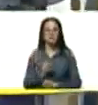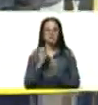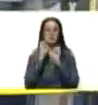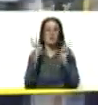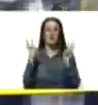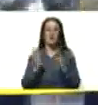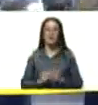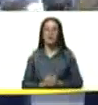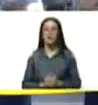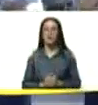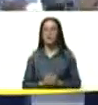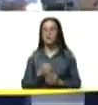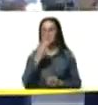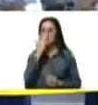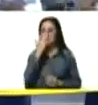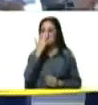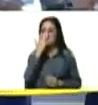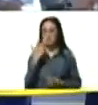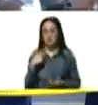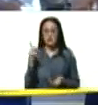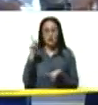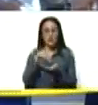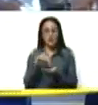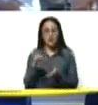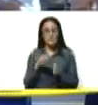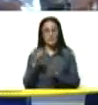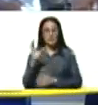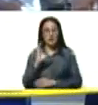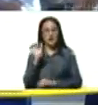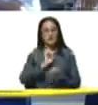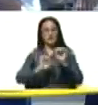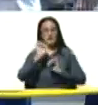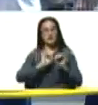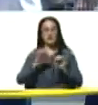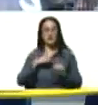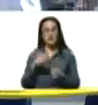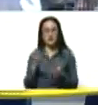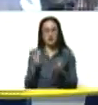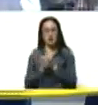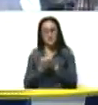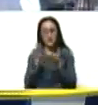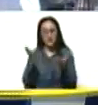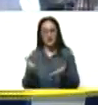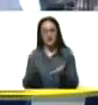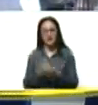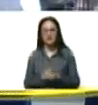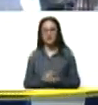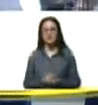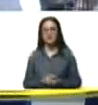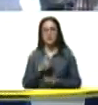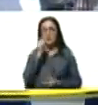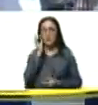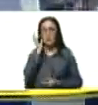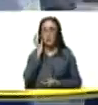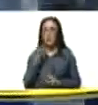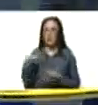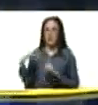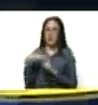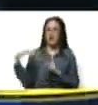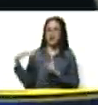¿Ah? Por eso vengo al metro de Caracas a defender a mis compañeros, a defender a mis compañeras de los